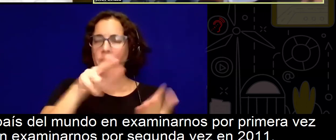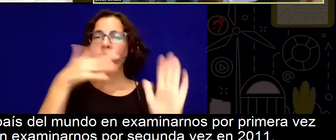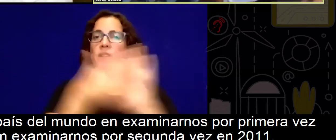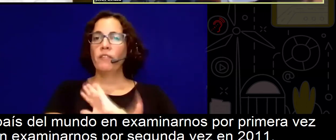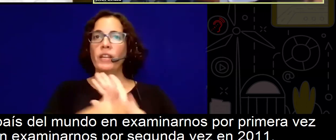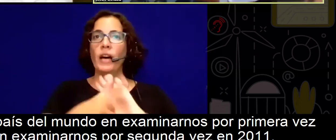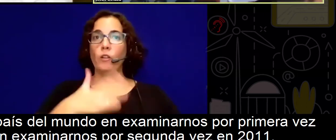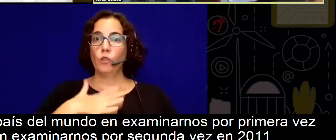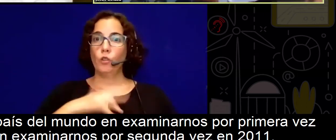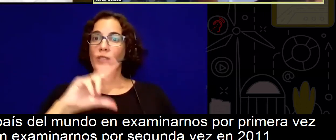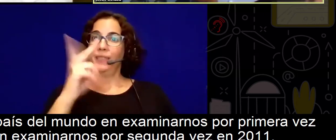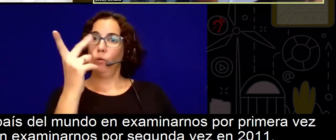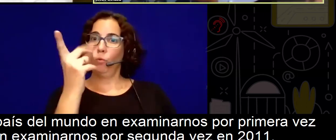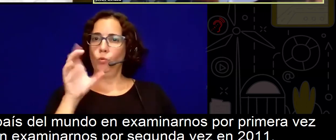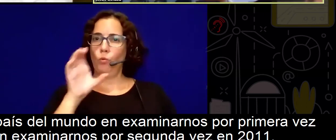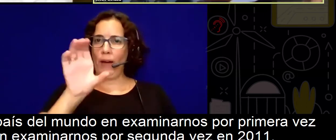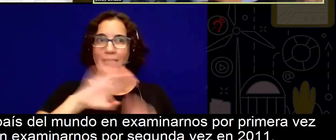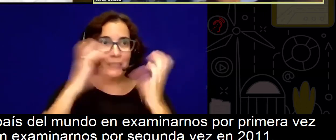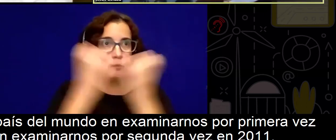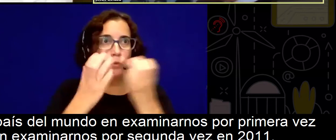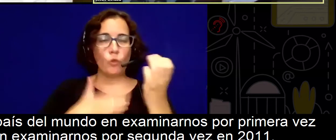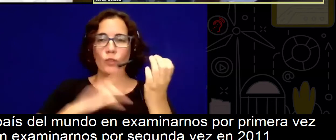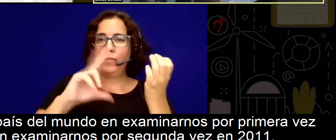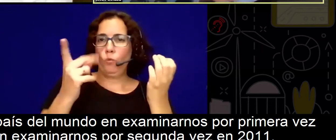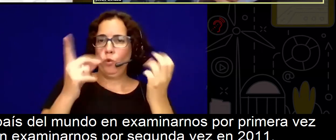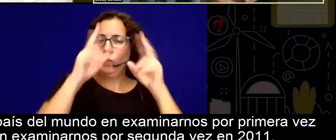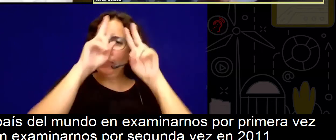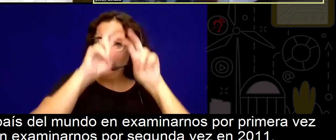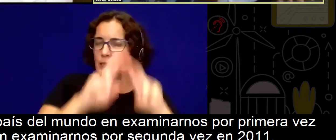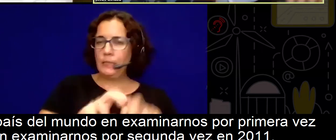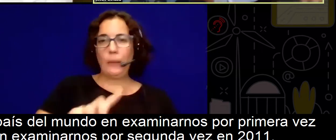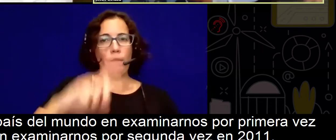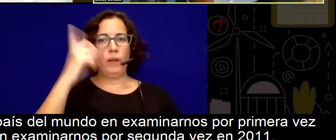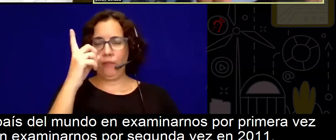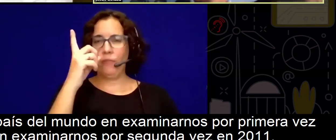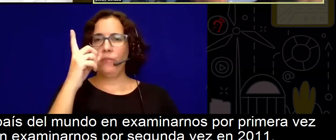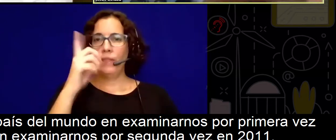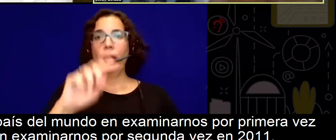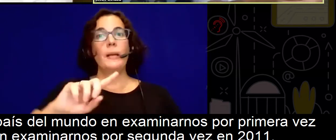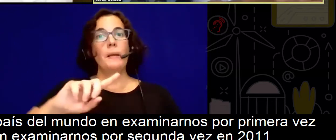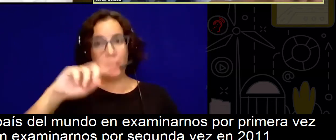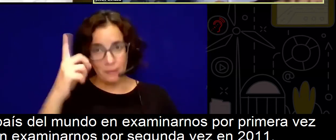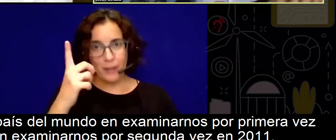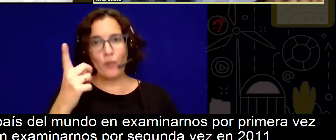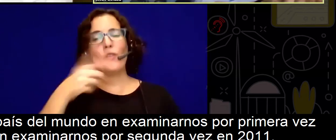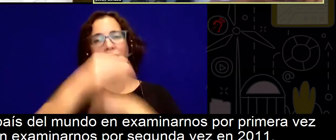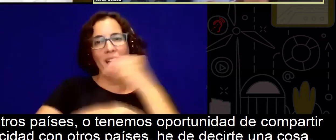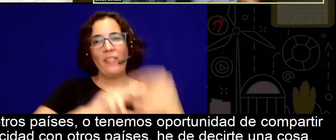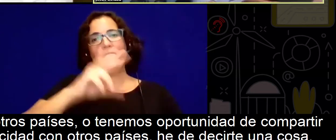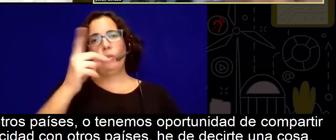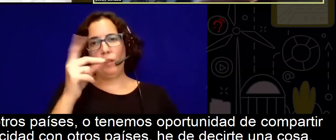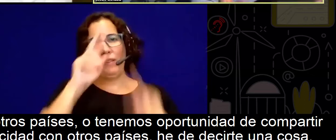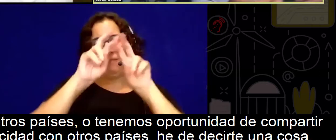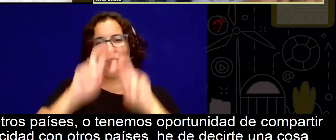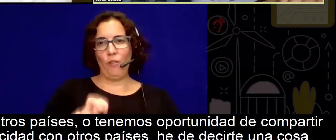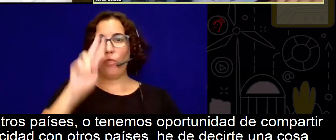segundo país del mundo en examinarnos por primera vez y el primer país del mundo en examinarnos por segunda vez, que fue en el 2011. Y he de decir que